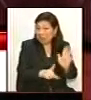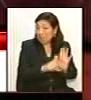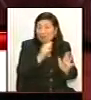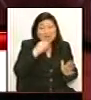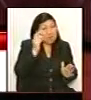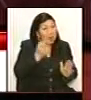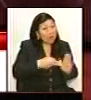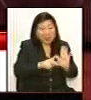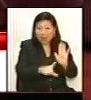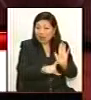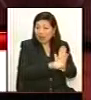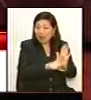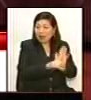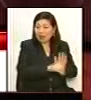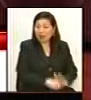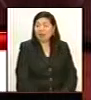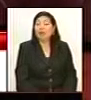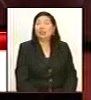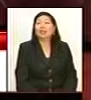¿Cómo, señor presidente? Porque